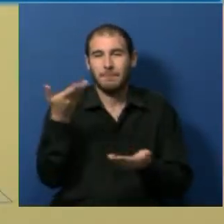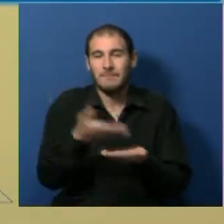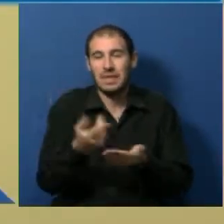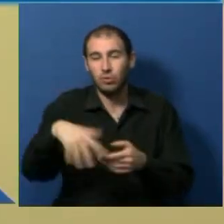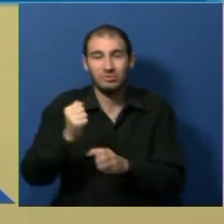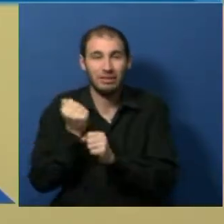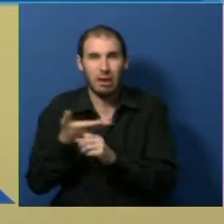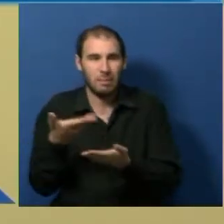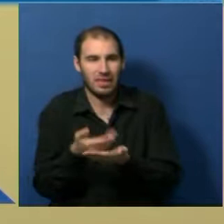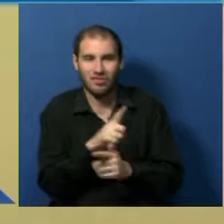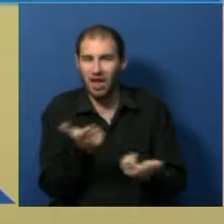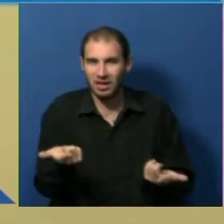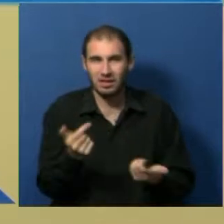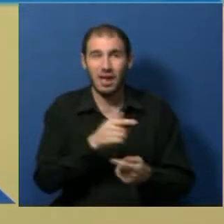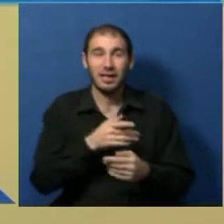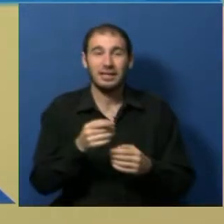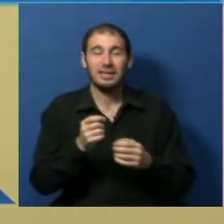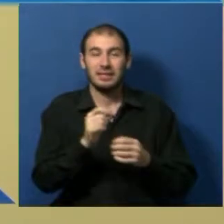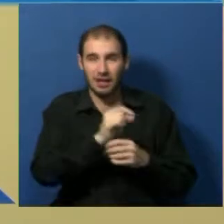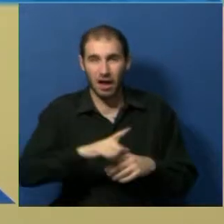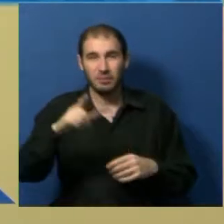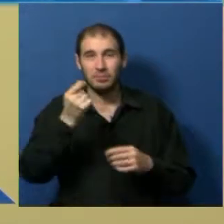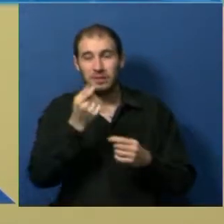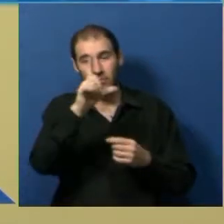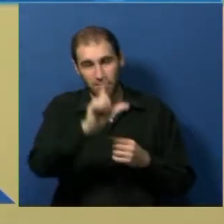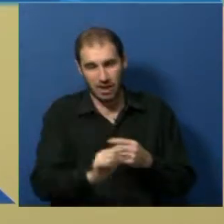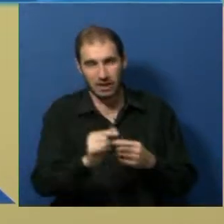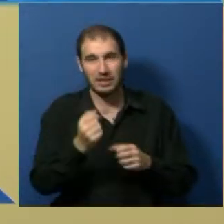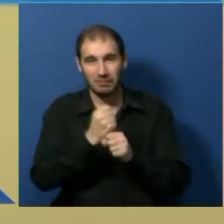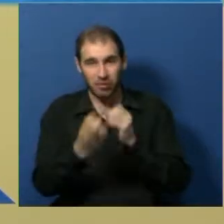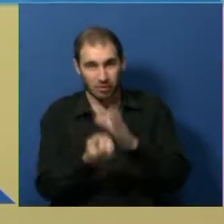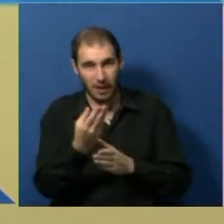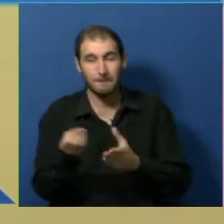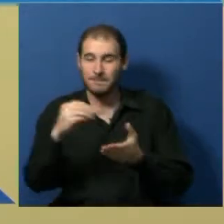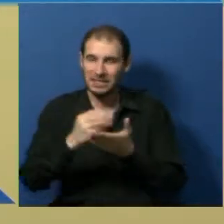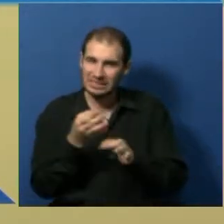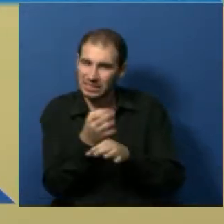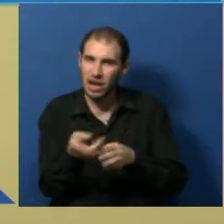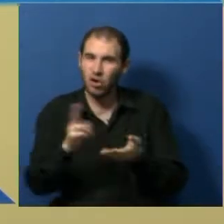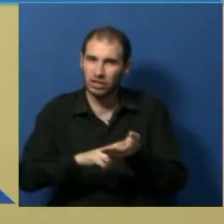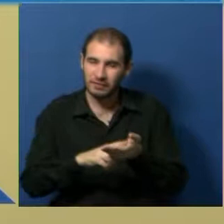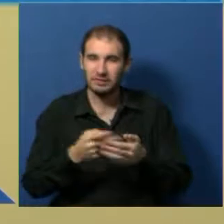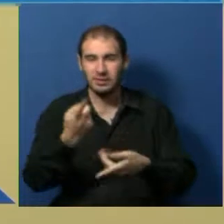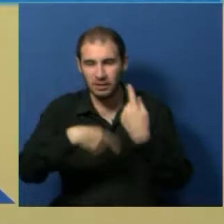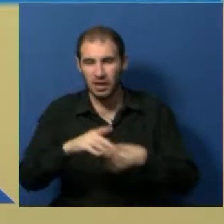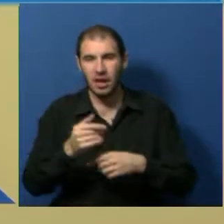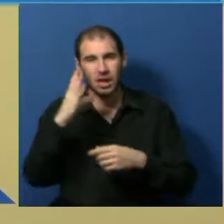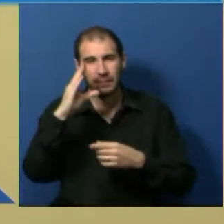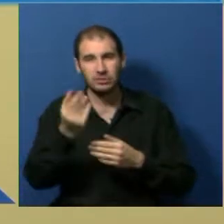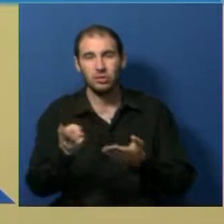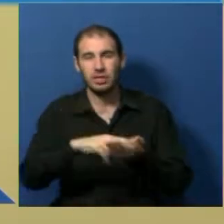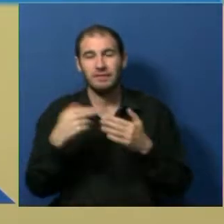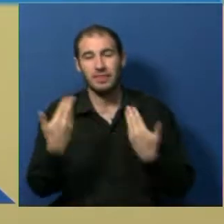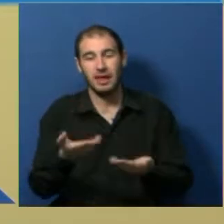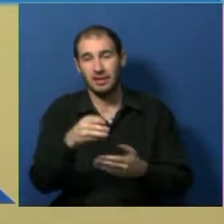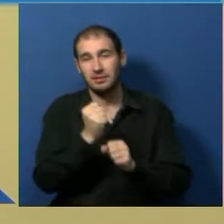mercado laboral. Por lo tanto, atrás de ese crecimiento, de esa baja de la inflación, de esa creación de empleo, tenemos que reeducar o reciclar o formar nuevamente a estas personas que han